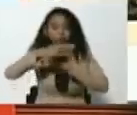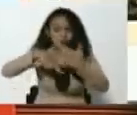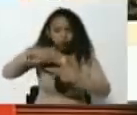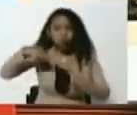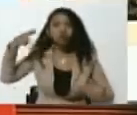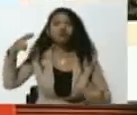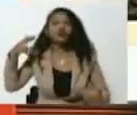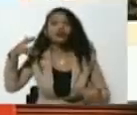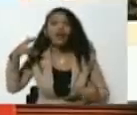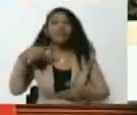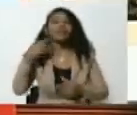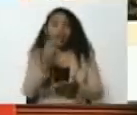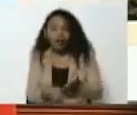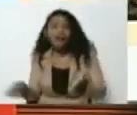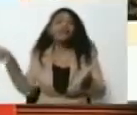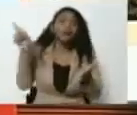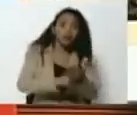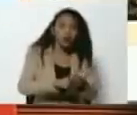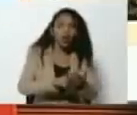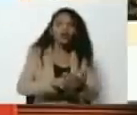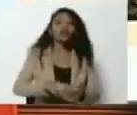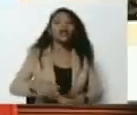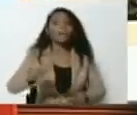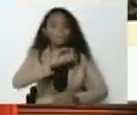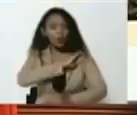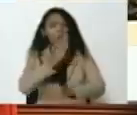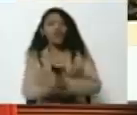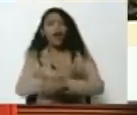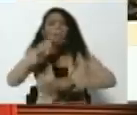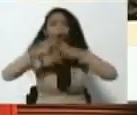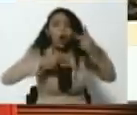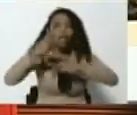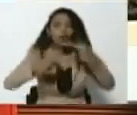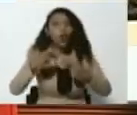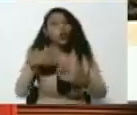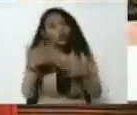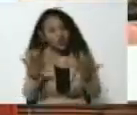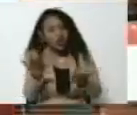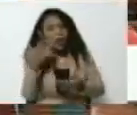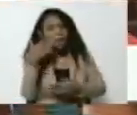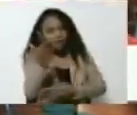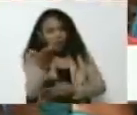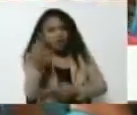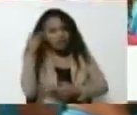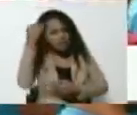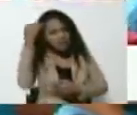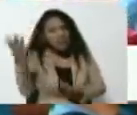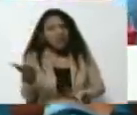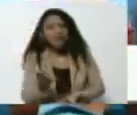revolucionario de reafirmación del poder político. ¿Qué les parece?